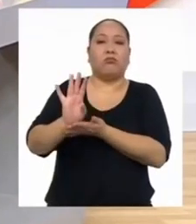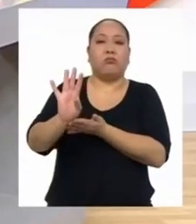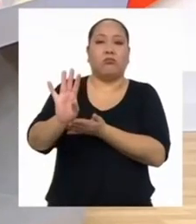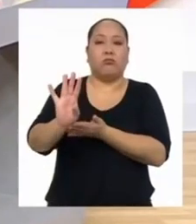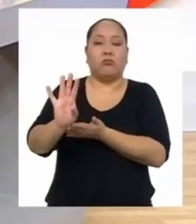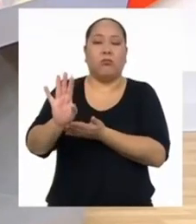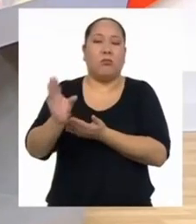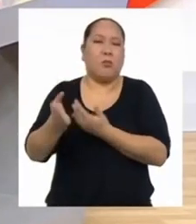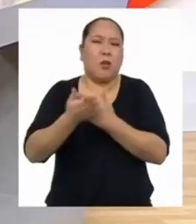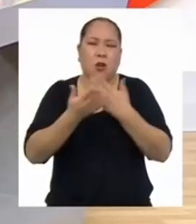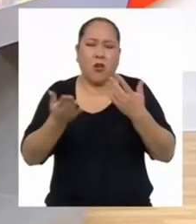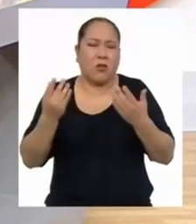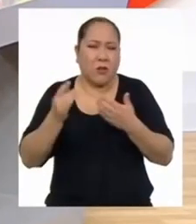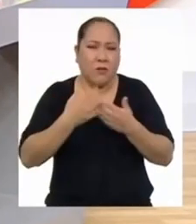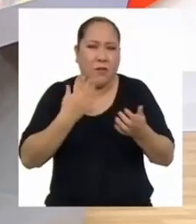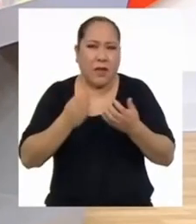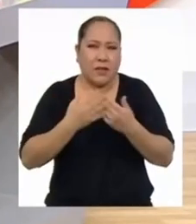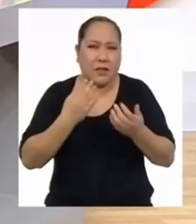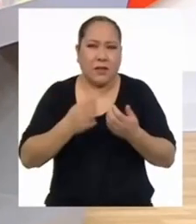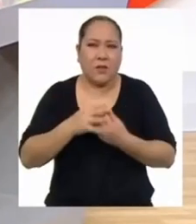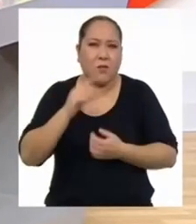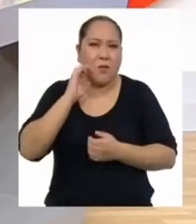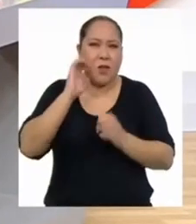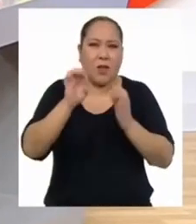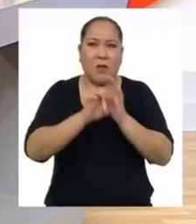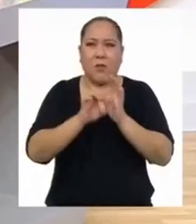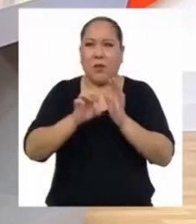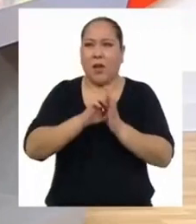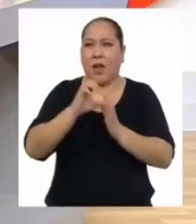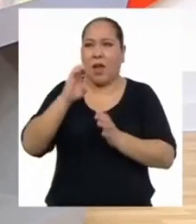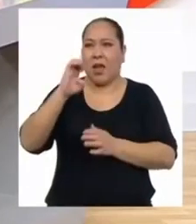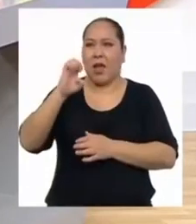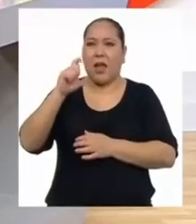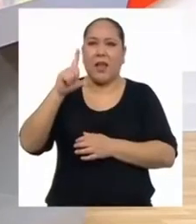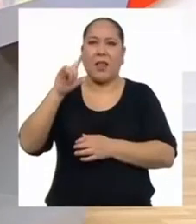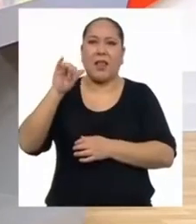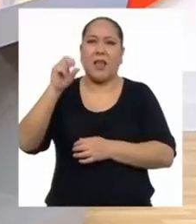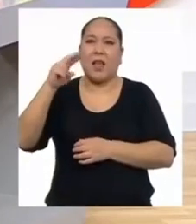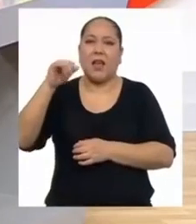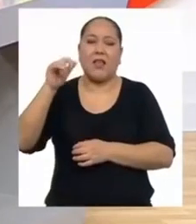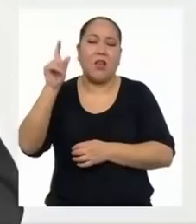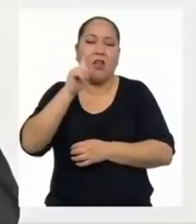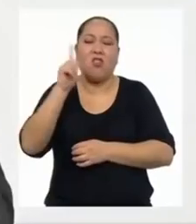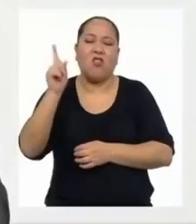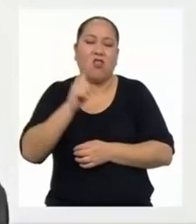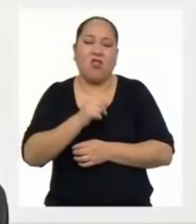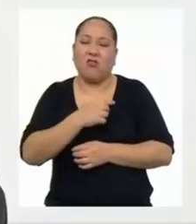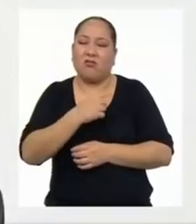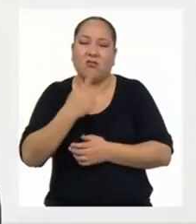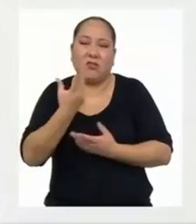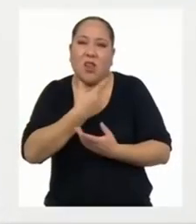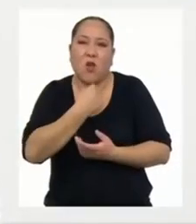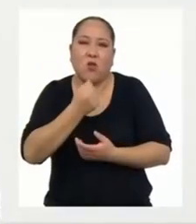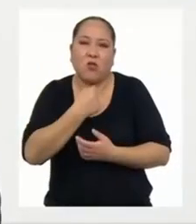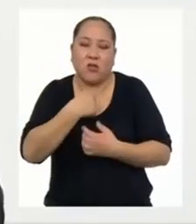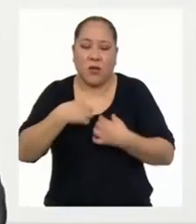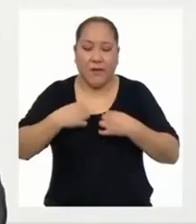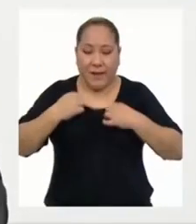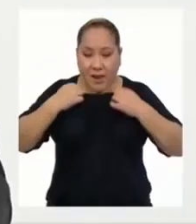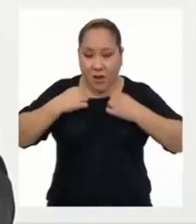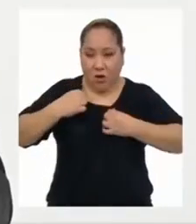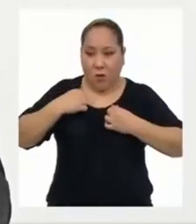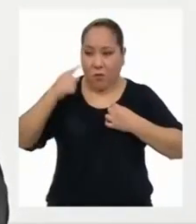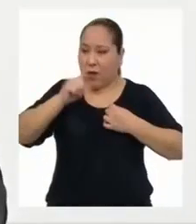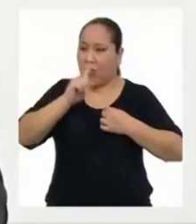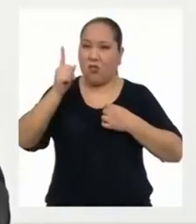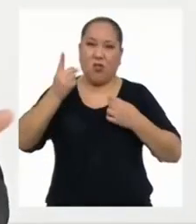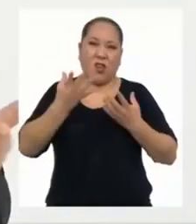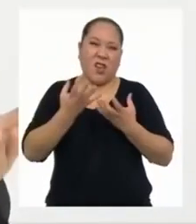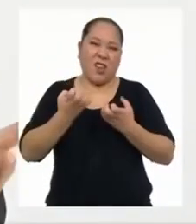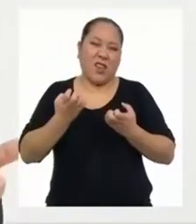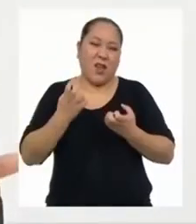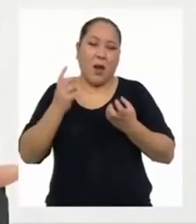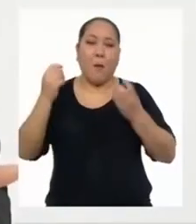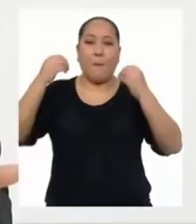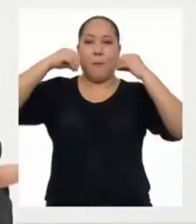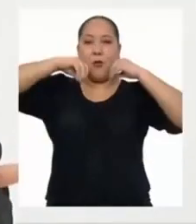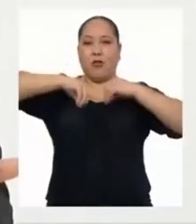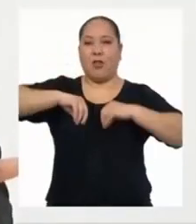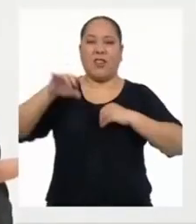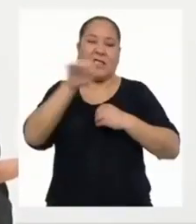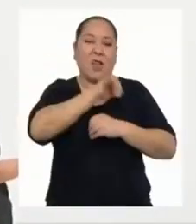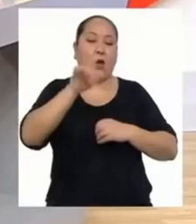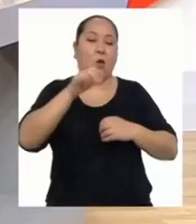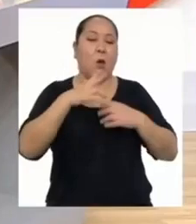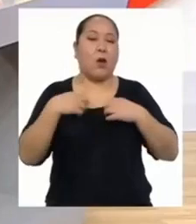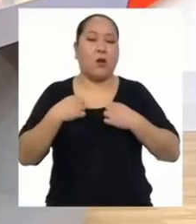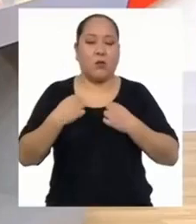sencillas. Como que Eliana no se quería poner la misma ropa que nosotras porque no le gustaba. ¿Sigues creyendo que era buena idea